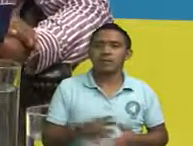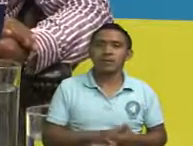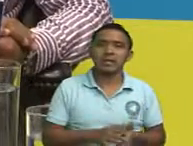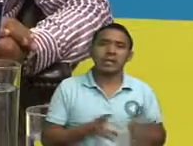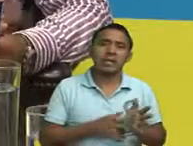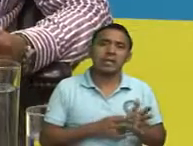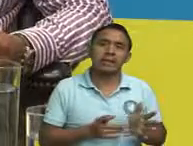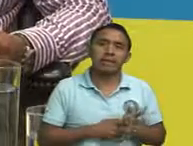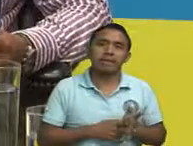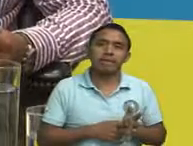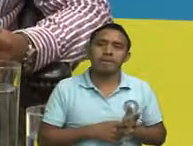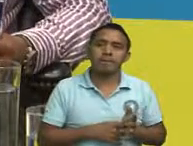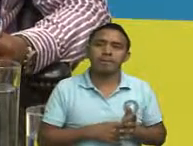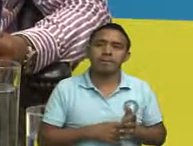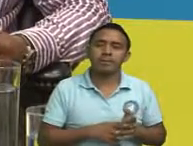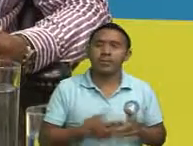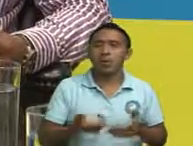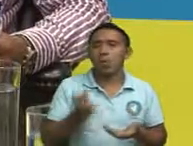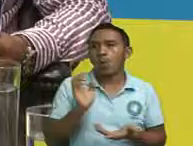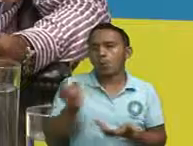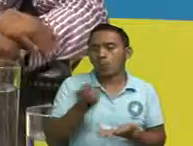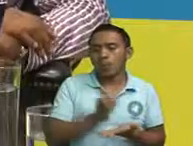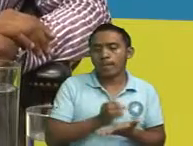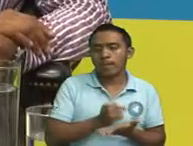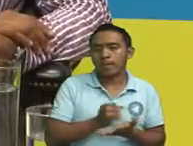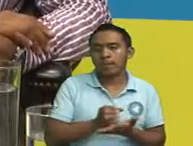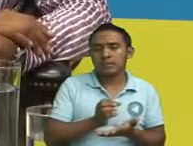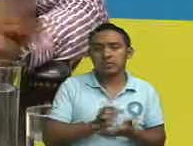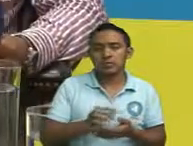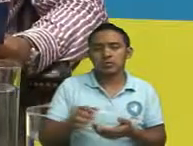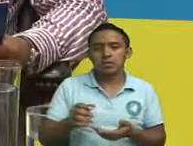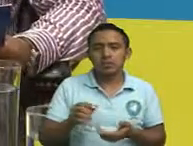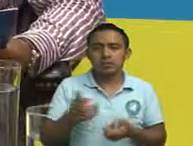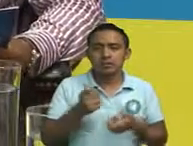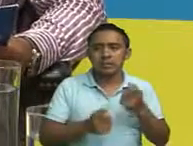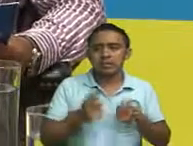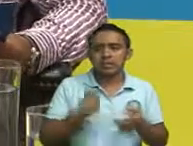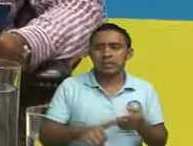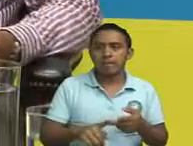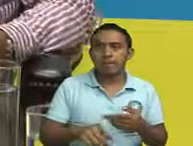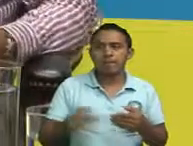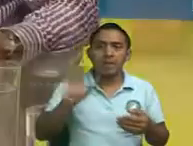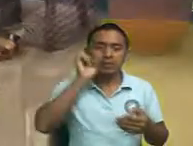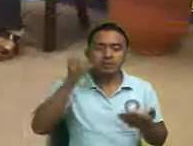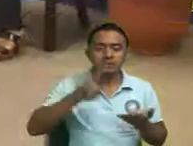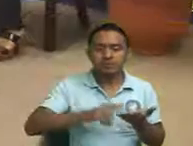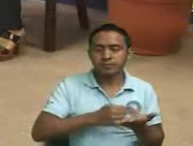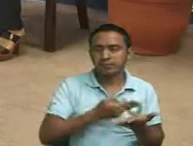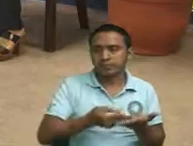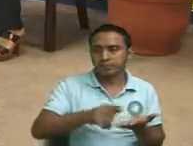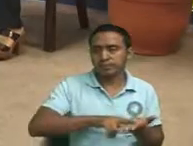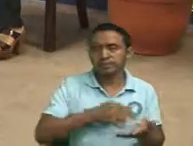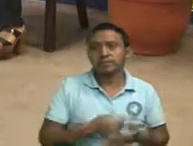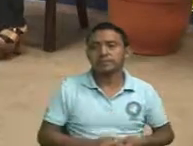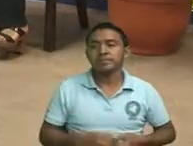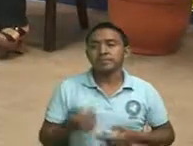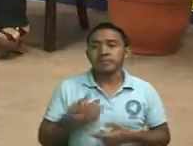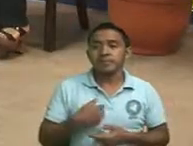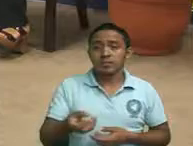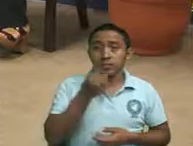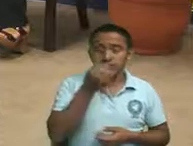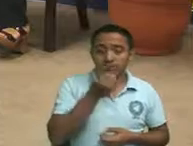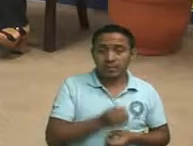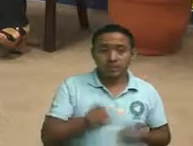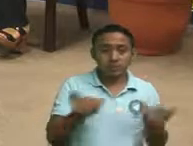ejemplo, se bebe un vasito de leche con un pan con mantequilla. Lo hacemos al revés. Nosotros debemos desayunar como